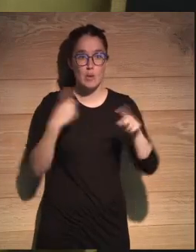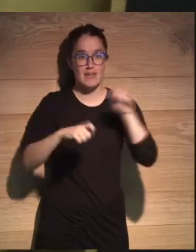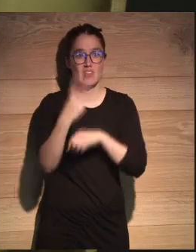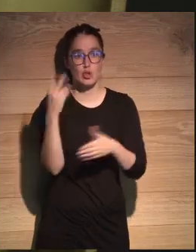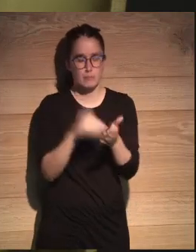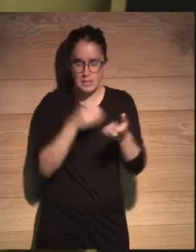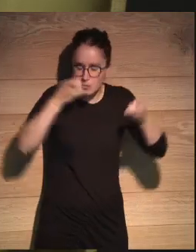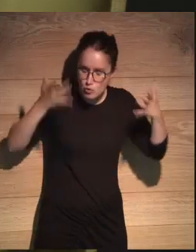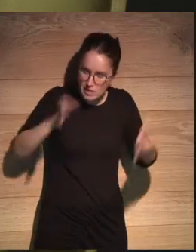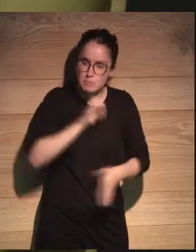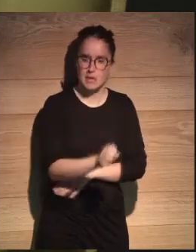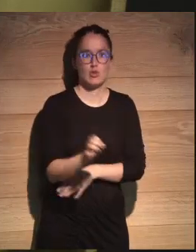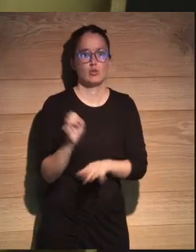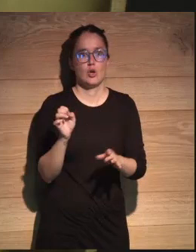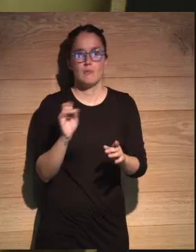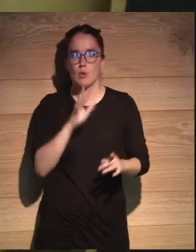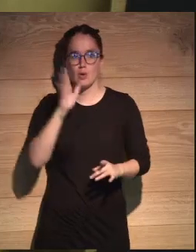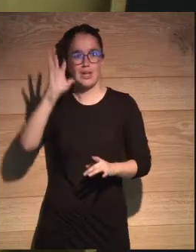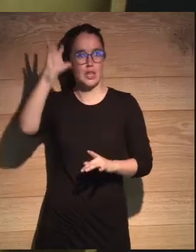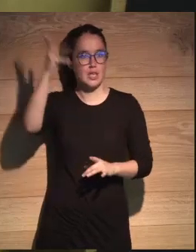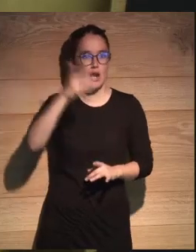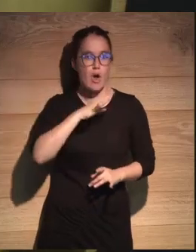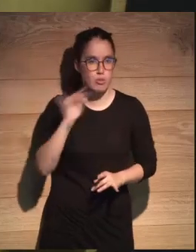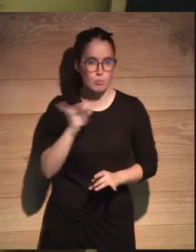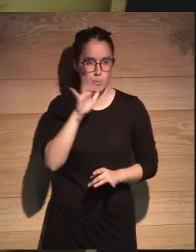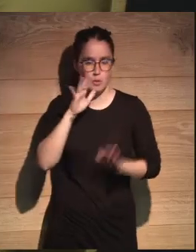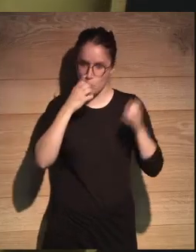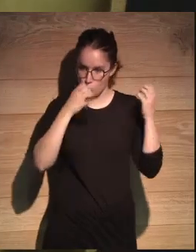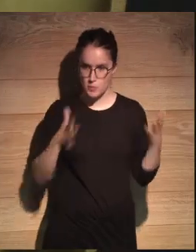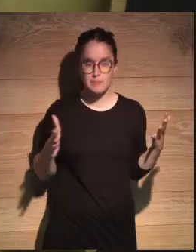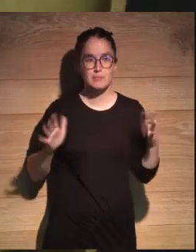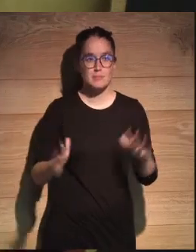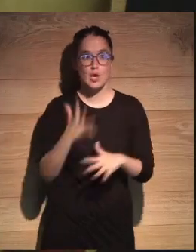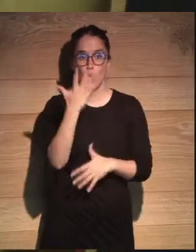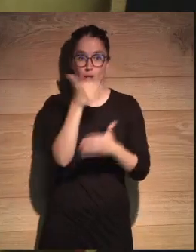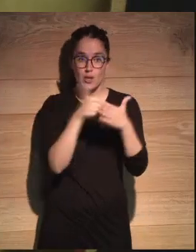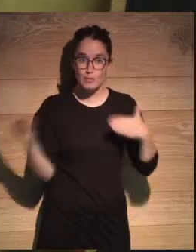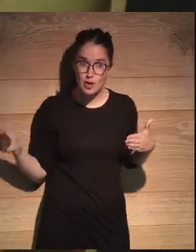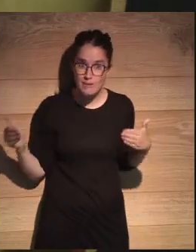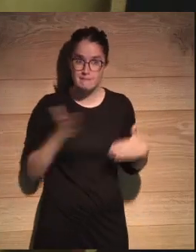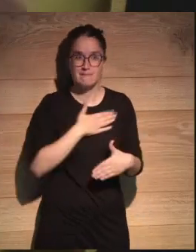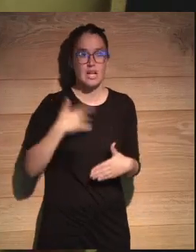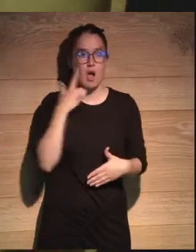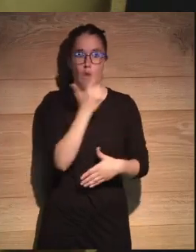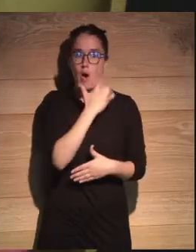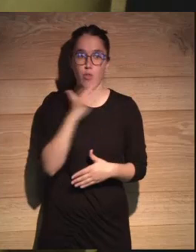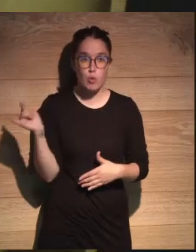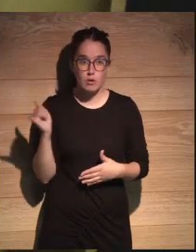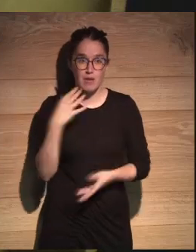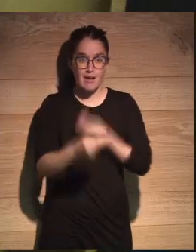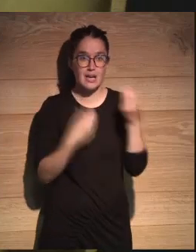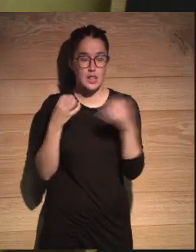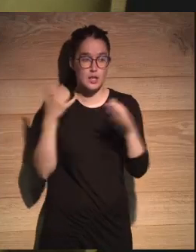unidades. Está muy bien, es genial. ¿Por qué el cielo es azul o por qué? Genial. Pero los 5 millones que quieren ponerse los ojos azules van a